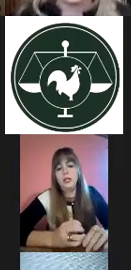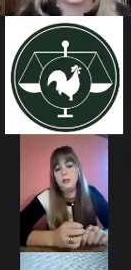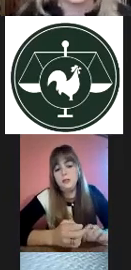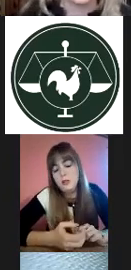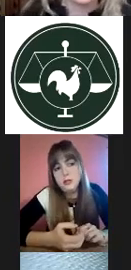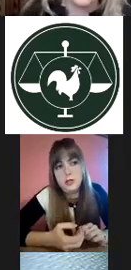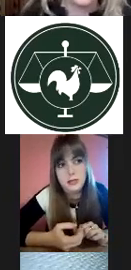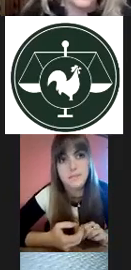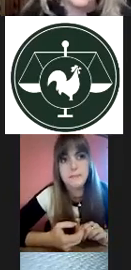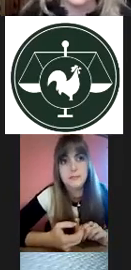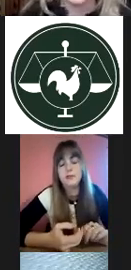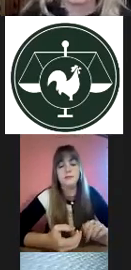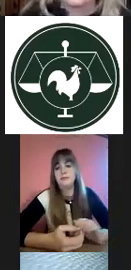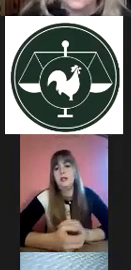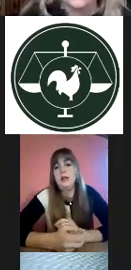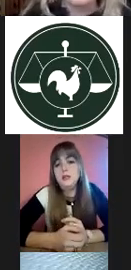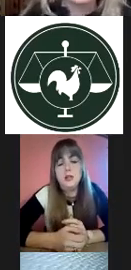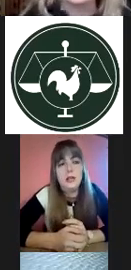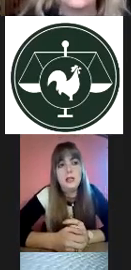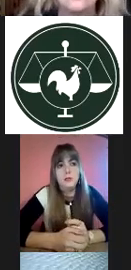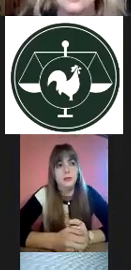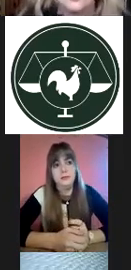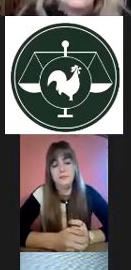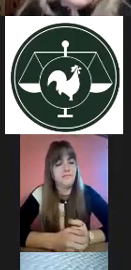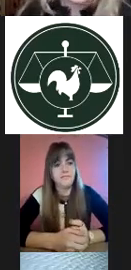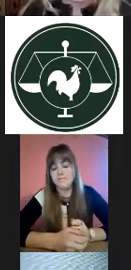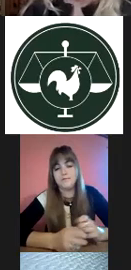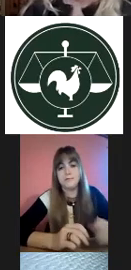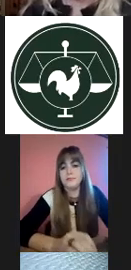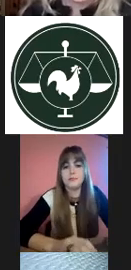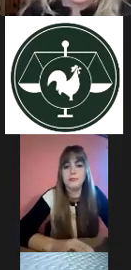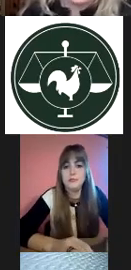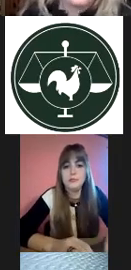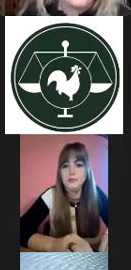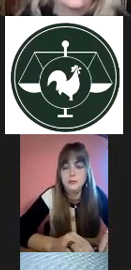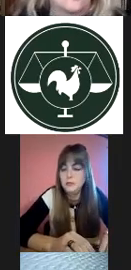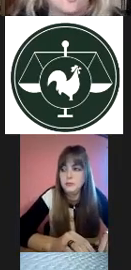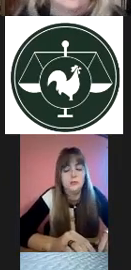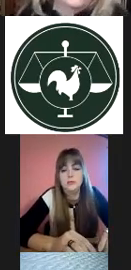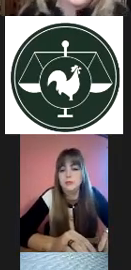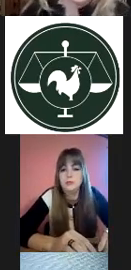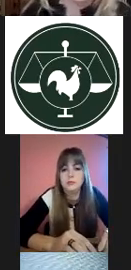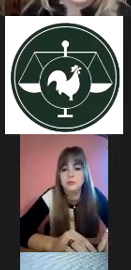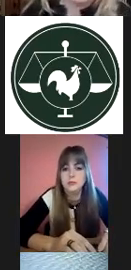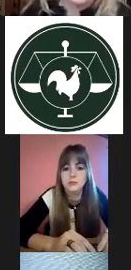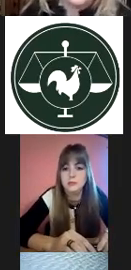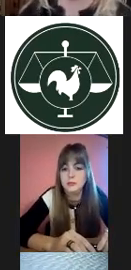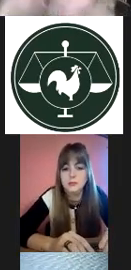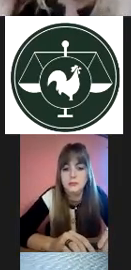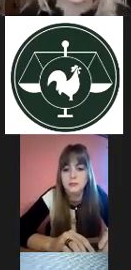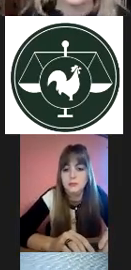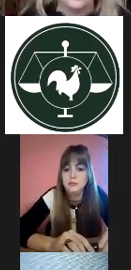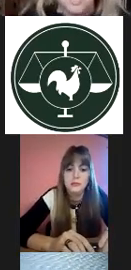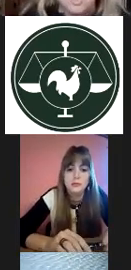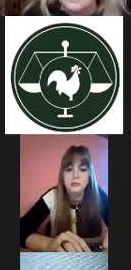tuviera política. esa facultad. O Eso clarísimo. los médicos que tienen consultorio privado o trabajan en clínicas privadas o